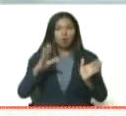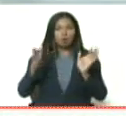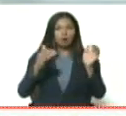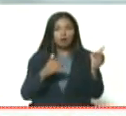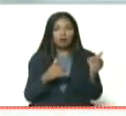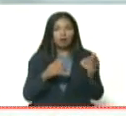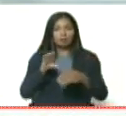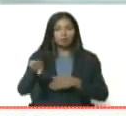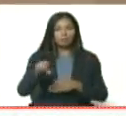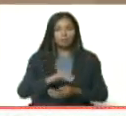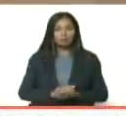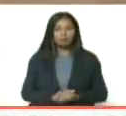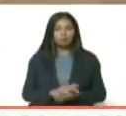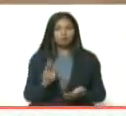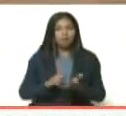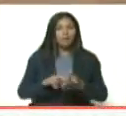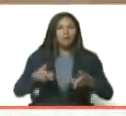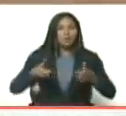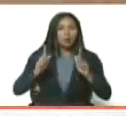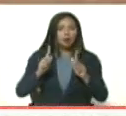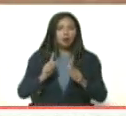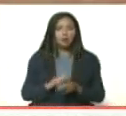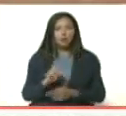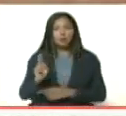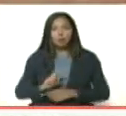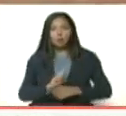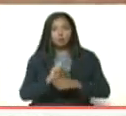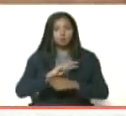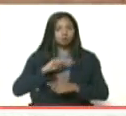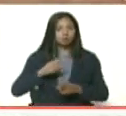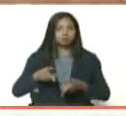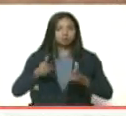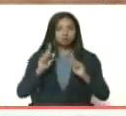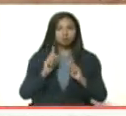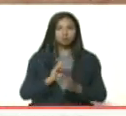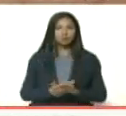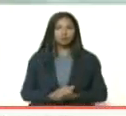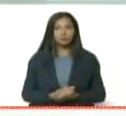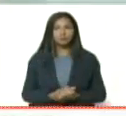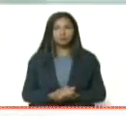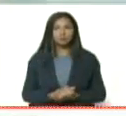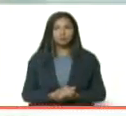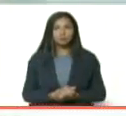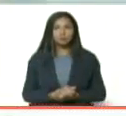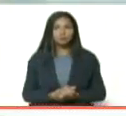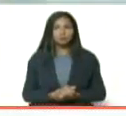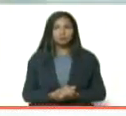país. Aprobado. De inmediato, ejecútese.